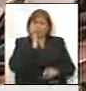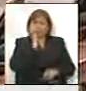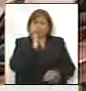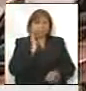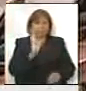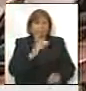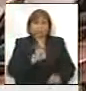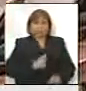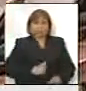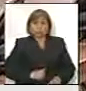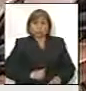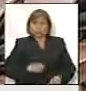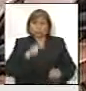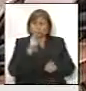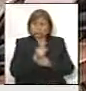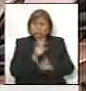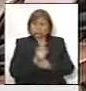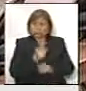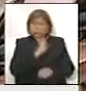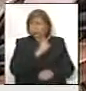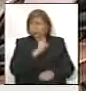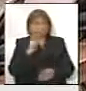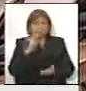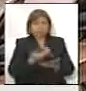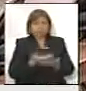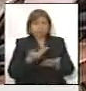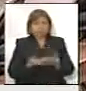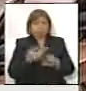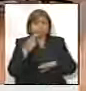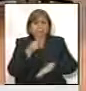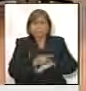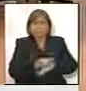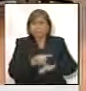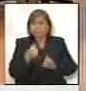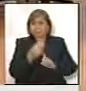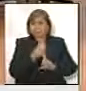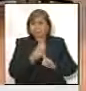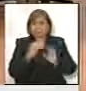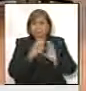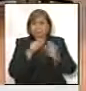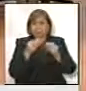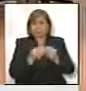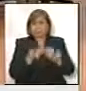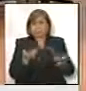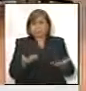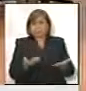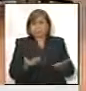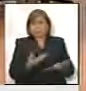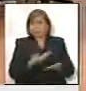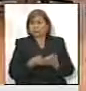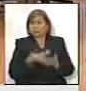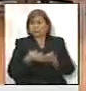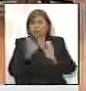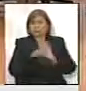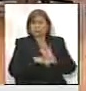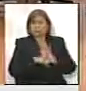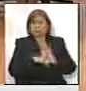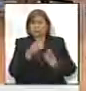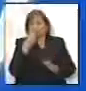hijo. Insistió en decir que no cuenta con ninguna denuncia por maltrato físico ante el Ministerio Público y menos por alimentos.